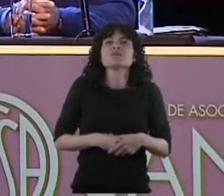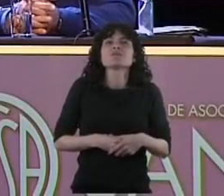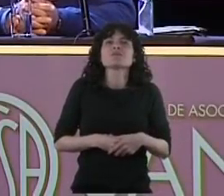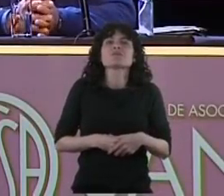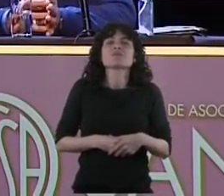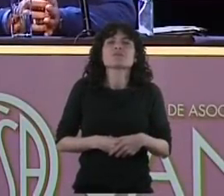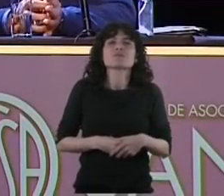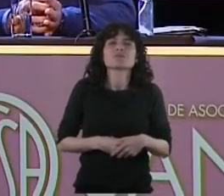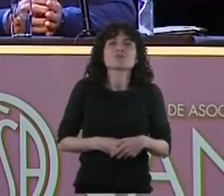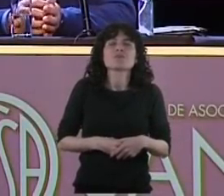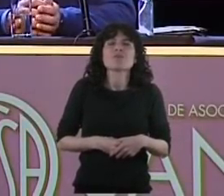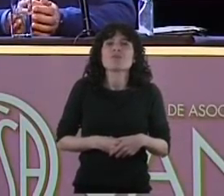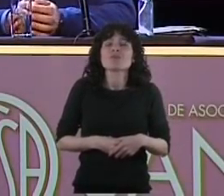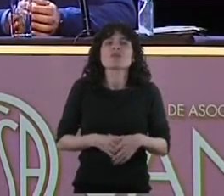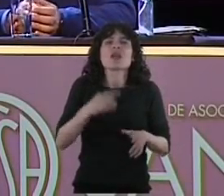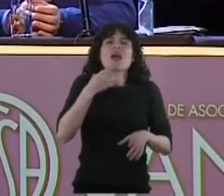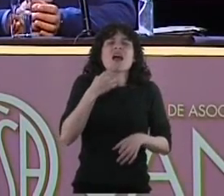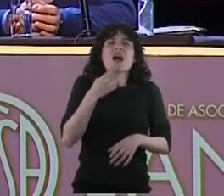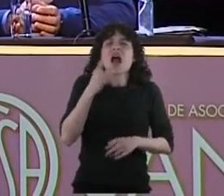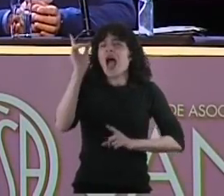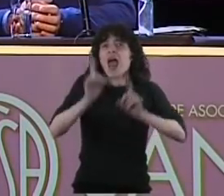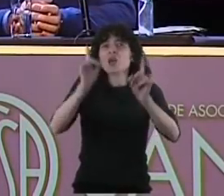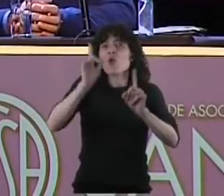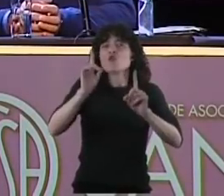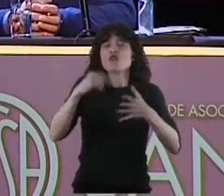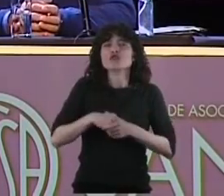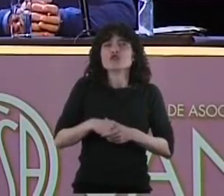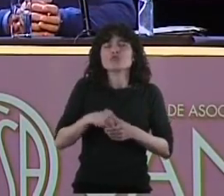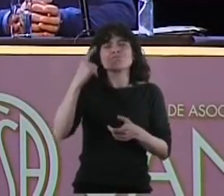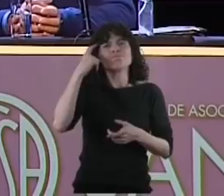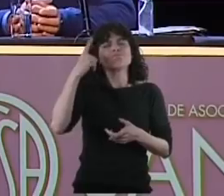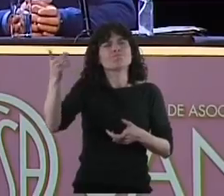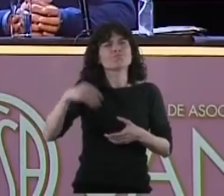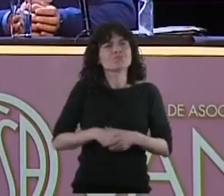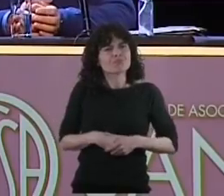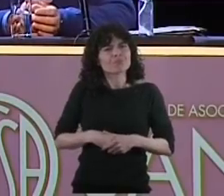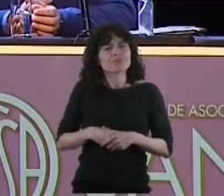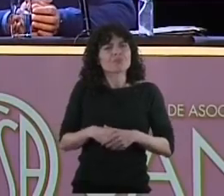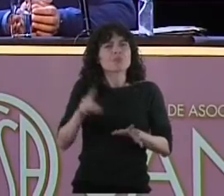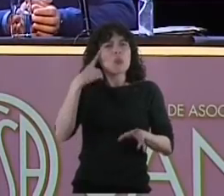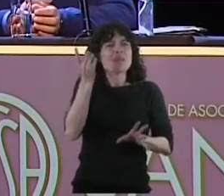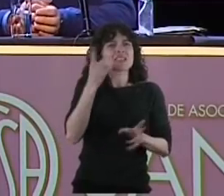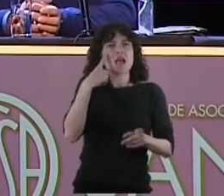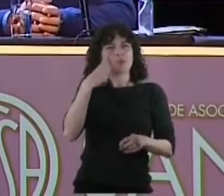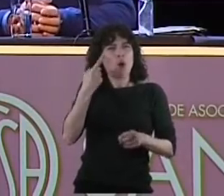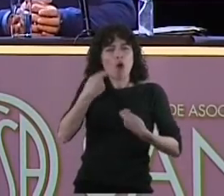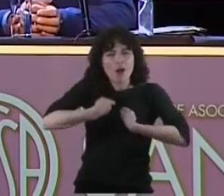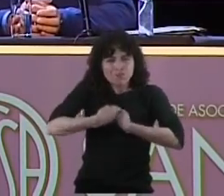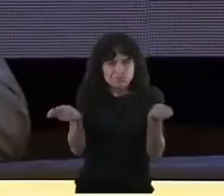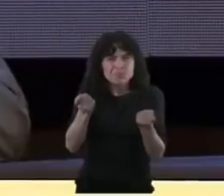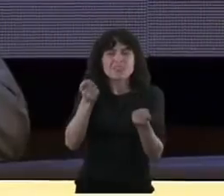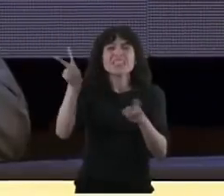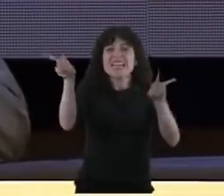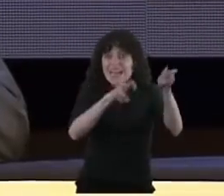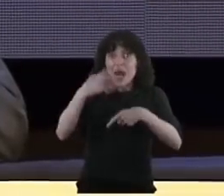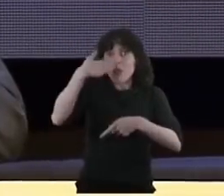de que las cosas no cambien. Pues lo que es peor, tratan de que se concentre más la riqueza en unos pocos.